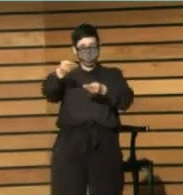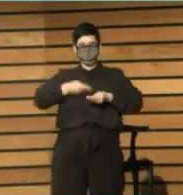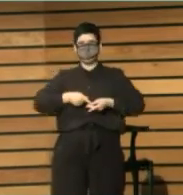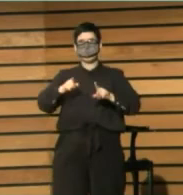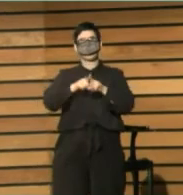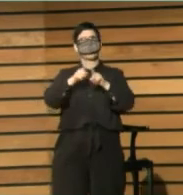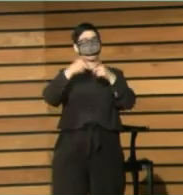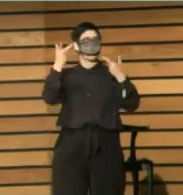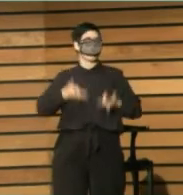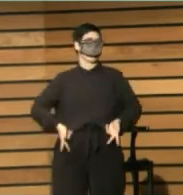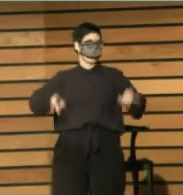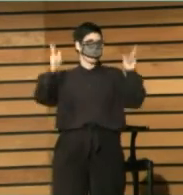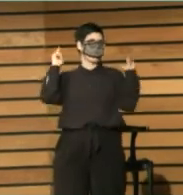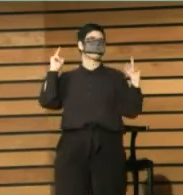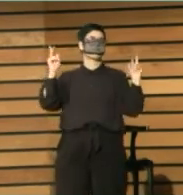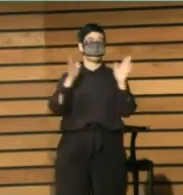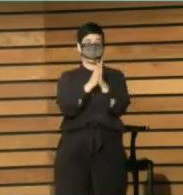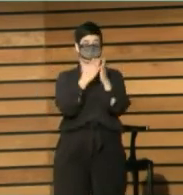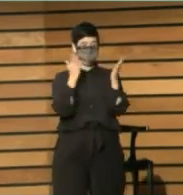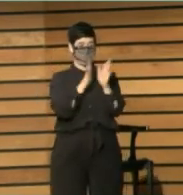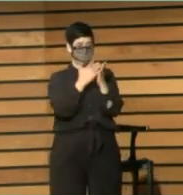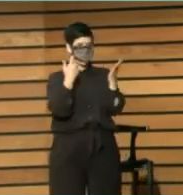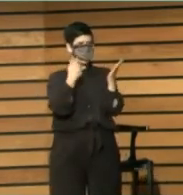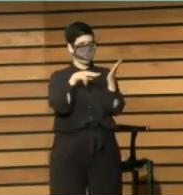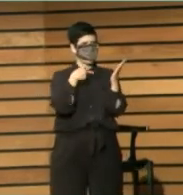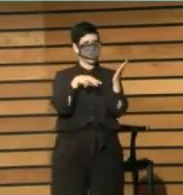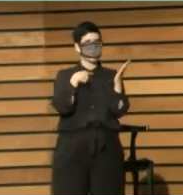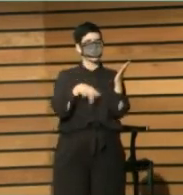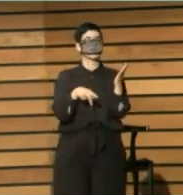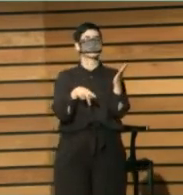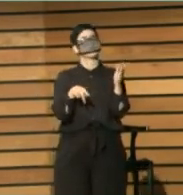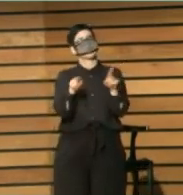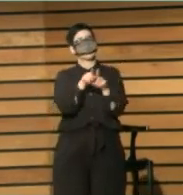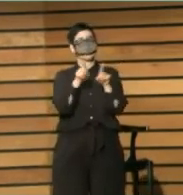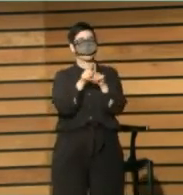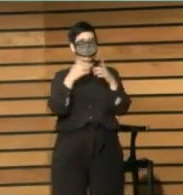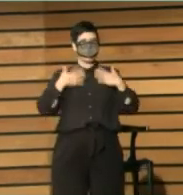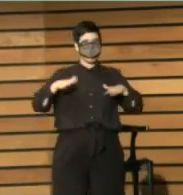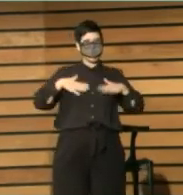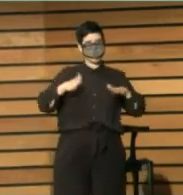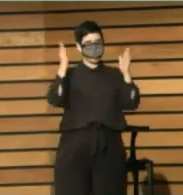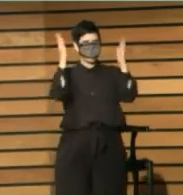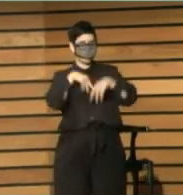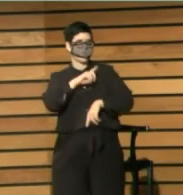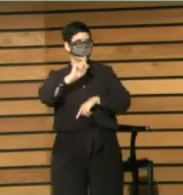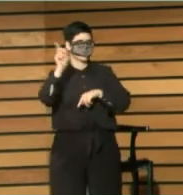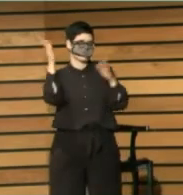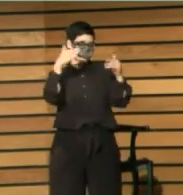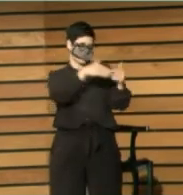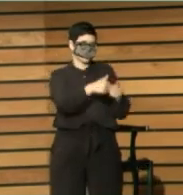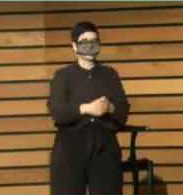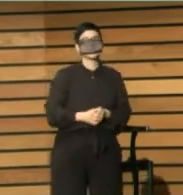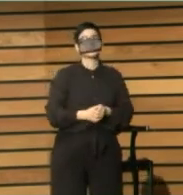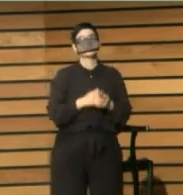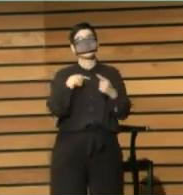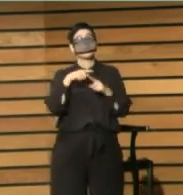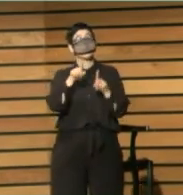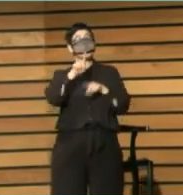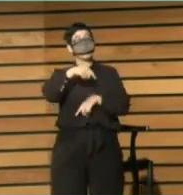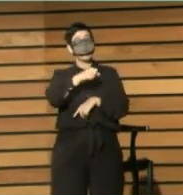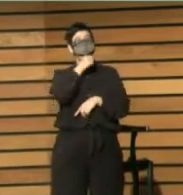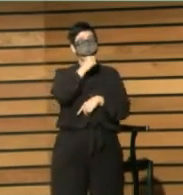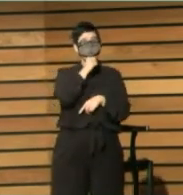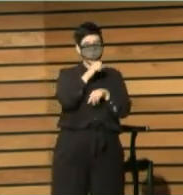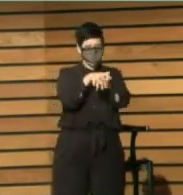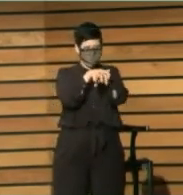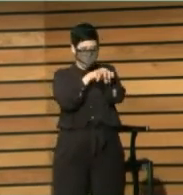supimos luego, las páginas contenían desnudos de la niña meando, la madre arropándola luego, la abuela mostrando sus manos huesudas, esa